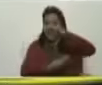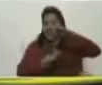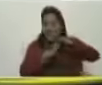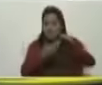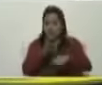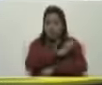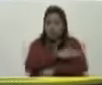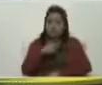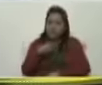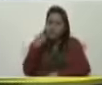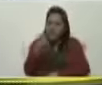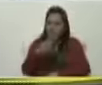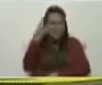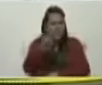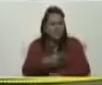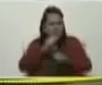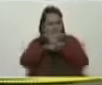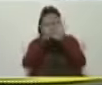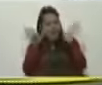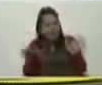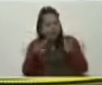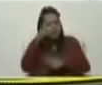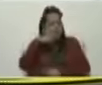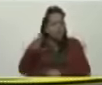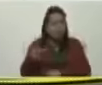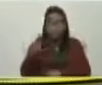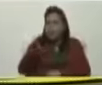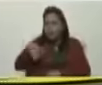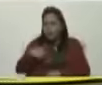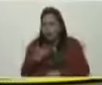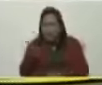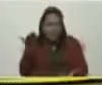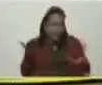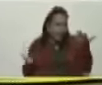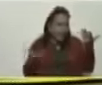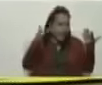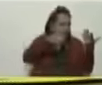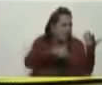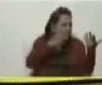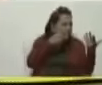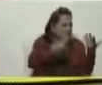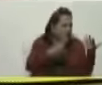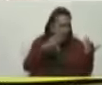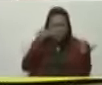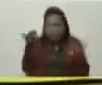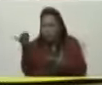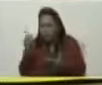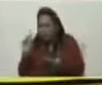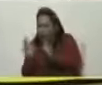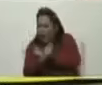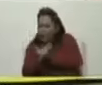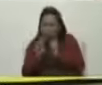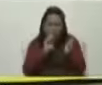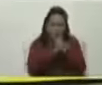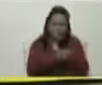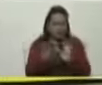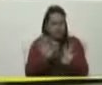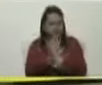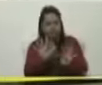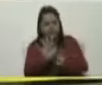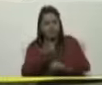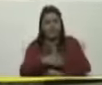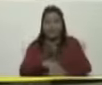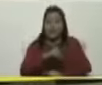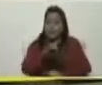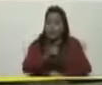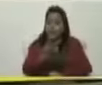ser sincero con las personas. Uno no puede tener una postura hoy y una postura mañana. Bueno, eso sirvió para nuestro